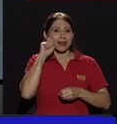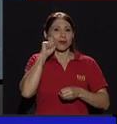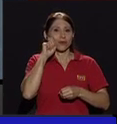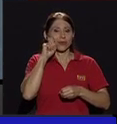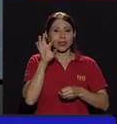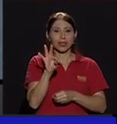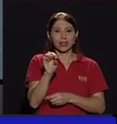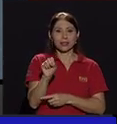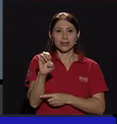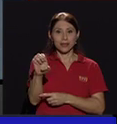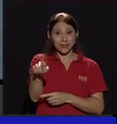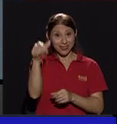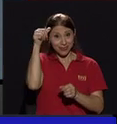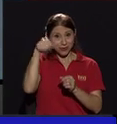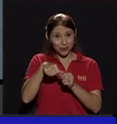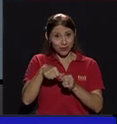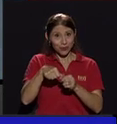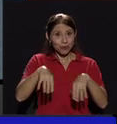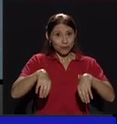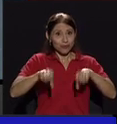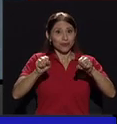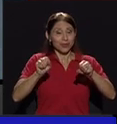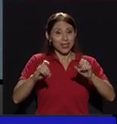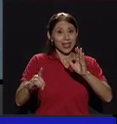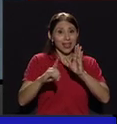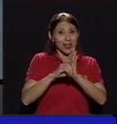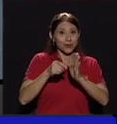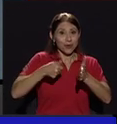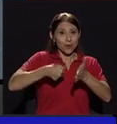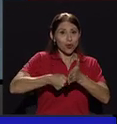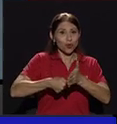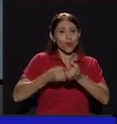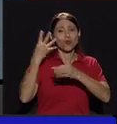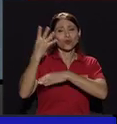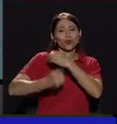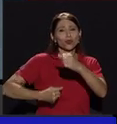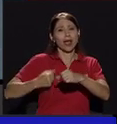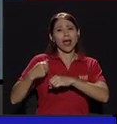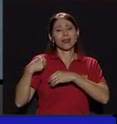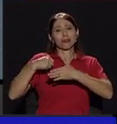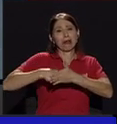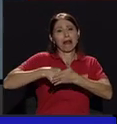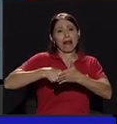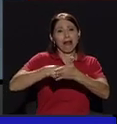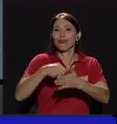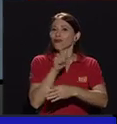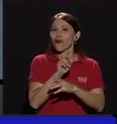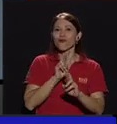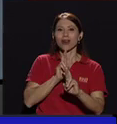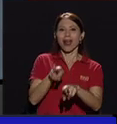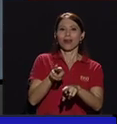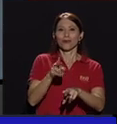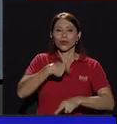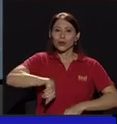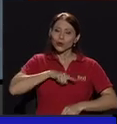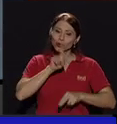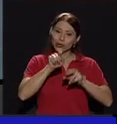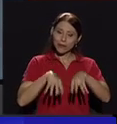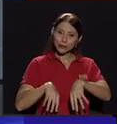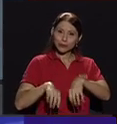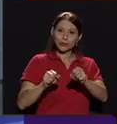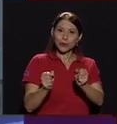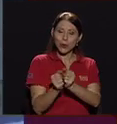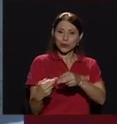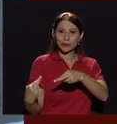quien recordó que obtener el derecho al voto de la mujer fue una lucha de décadas y no un regalo. Asegura que hoy debemos ejercerlo